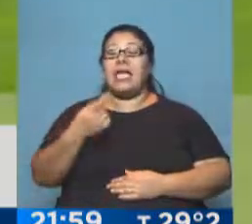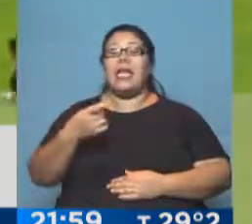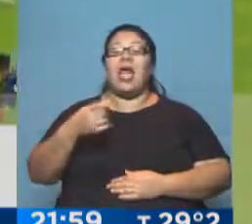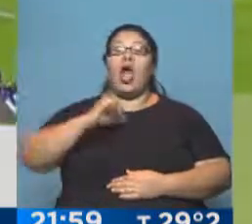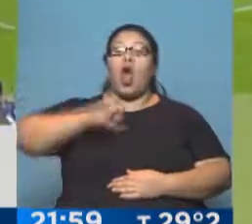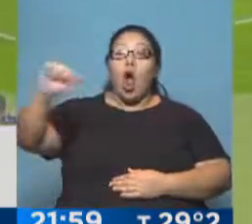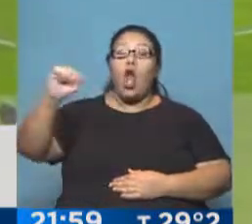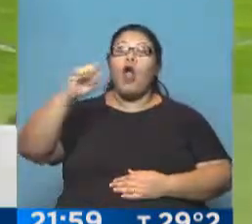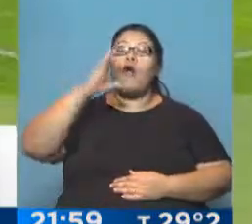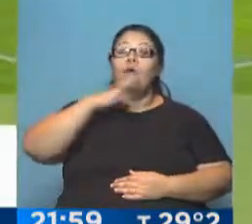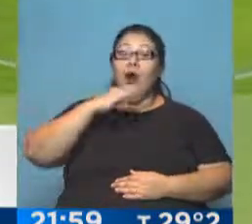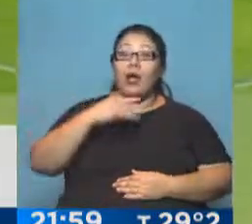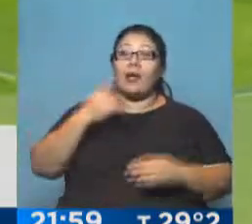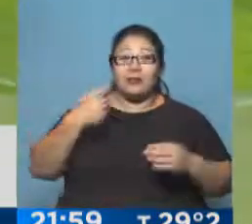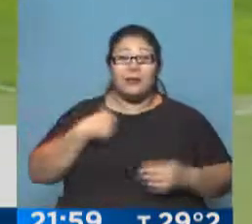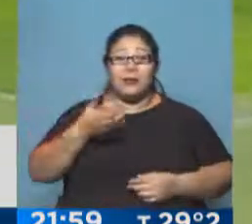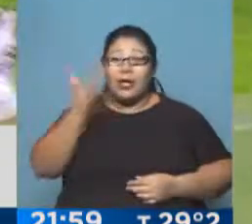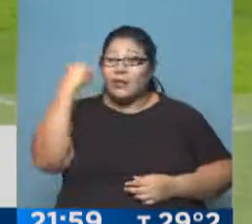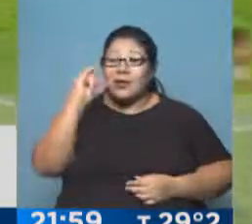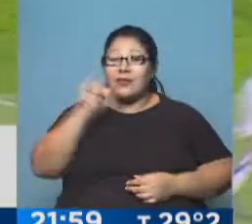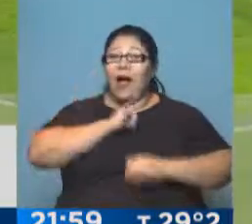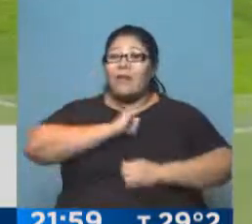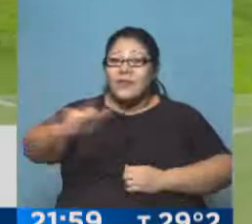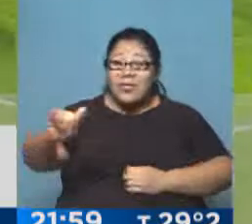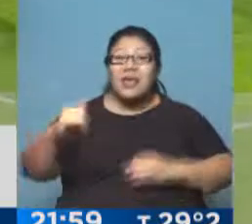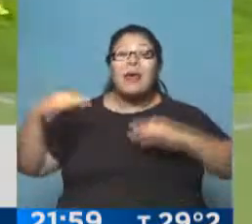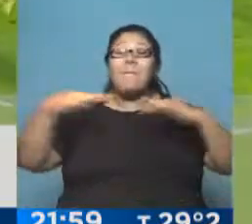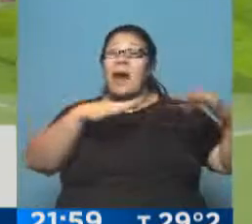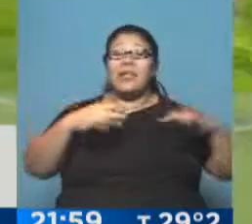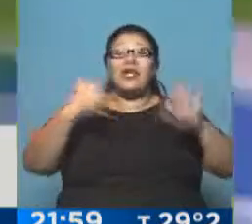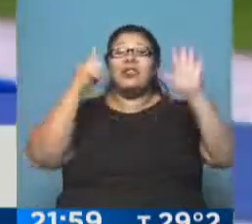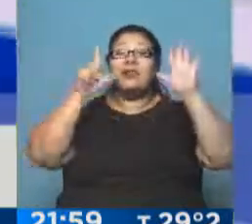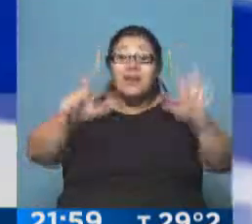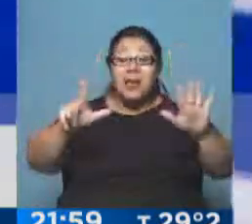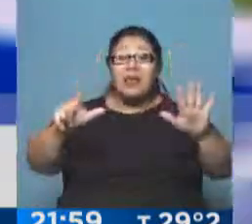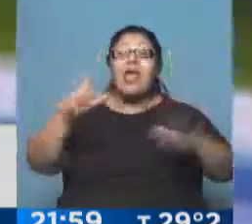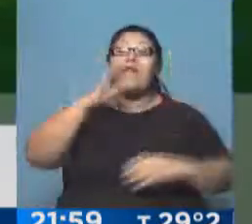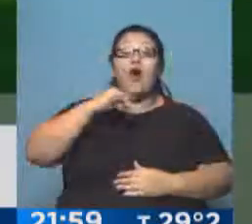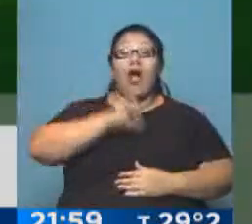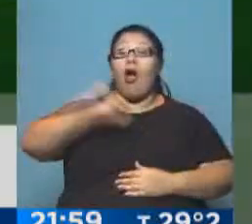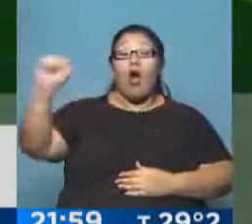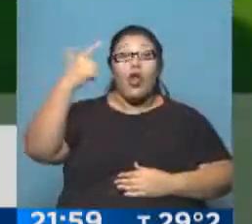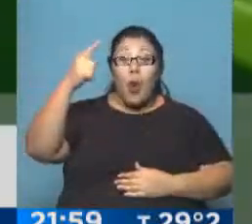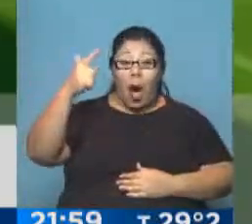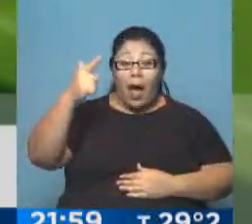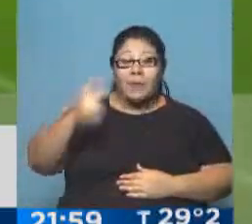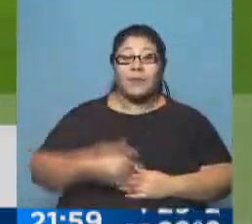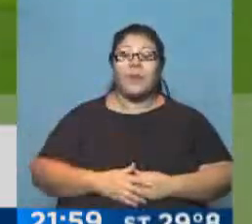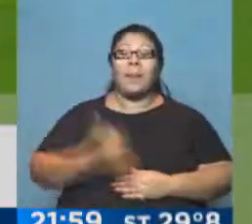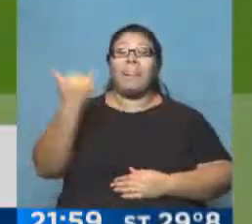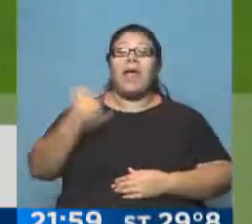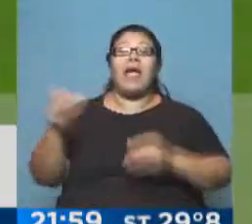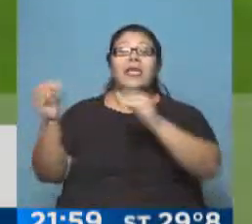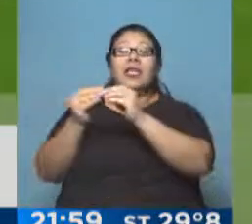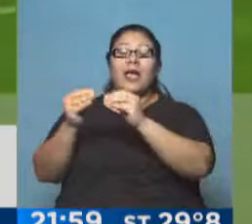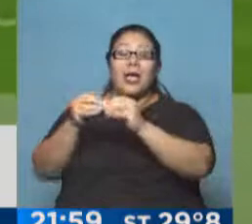señores. Acabo de decir que hace 7 partidos no hace un gol. Le digo a los muchachos del Corralón Patagónico que me mandan saludos, nos ven siempre, ¿eh? Ya